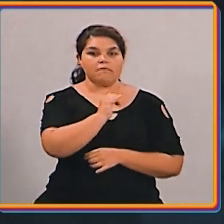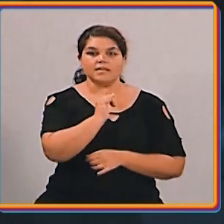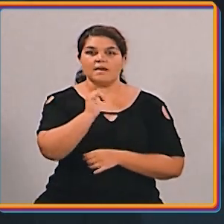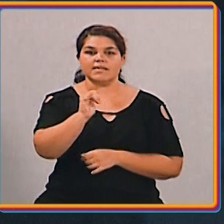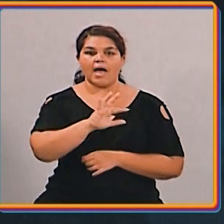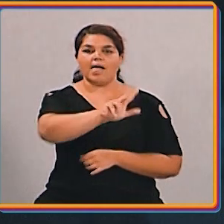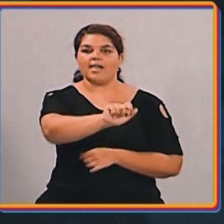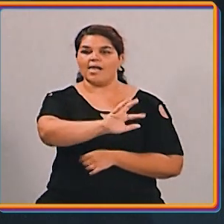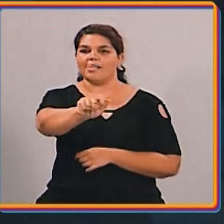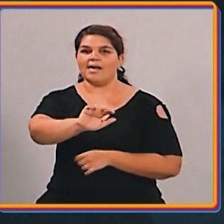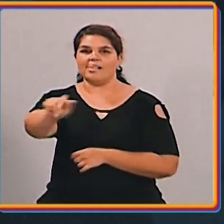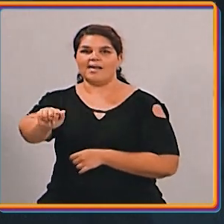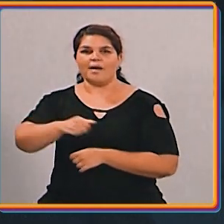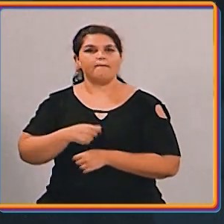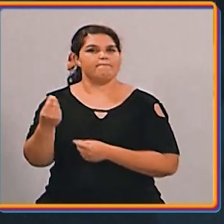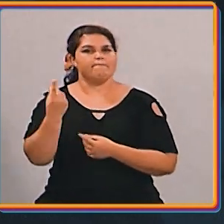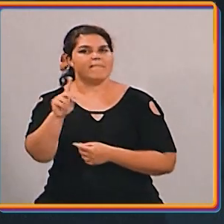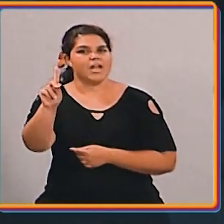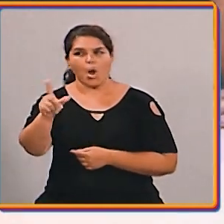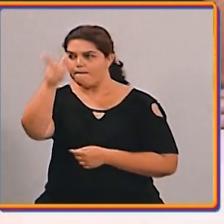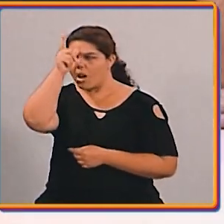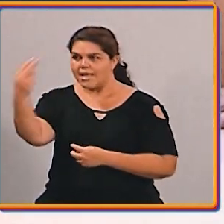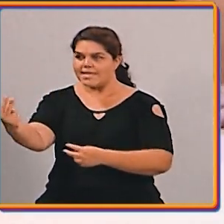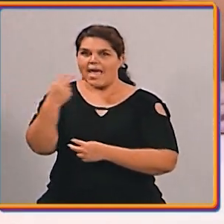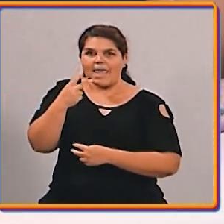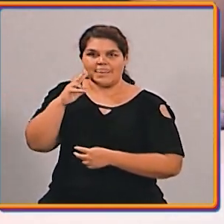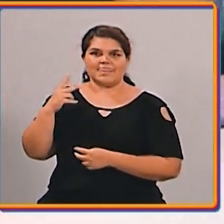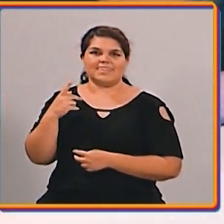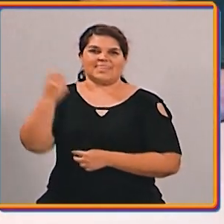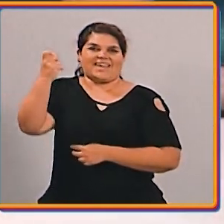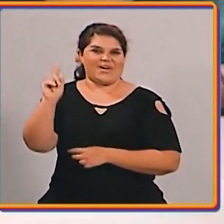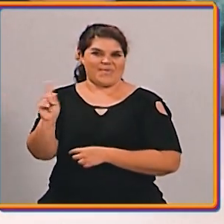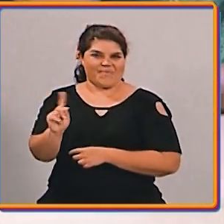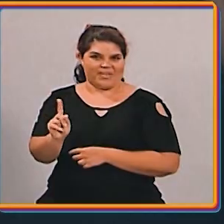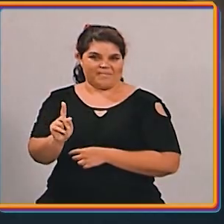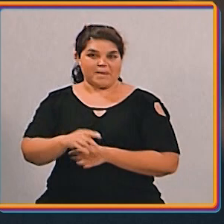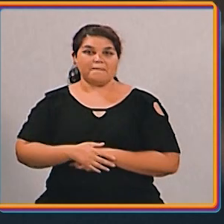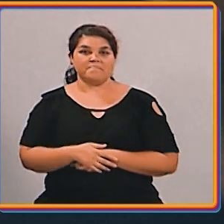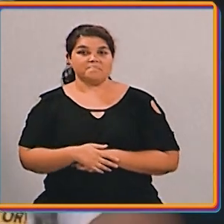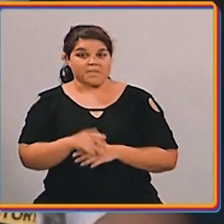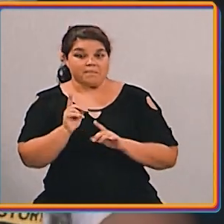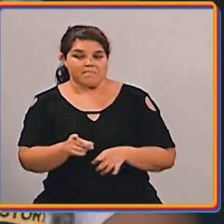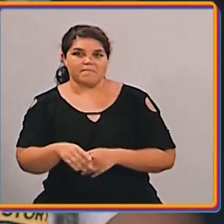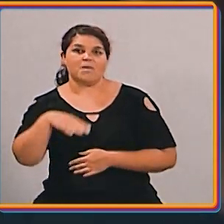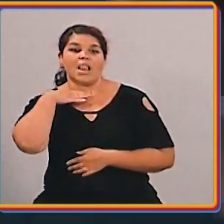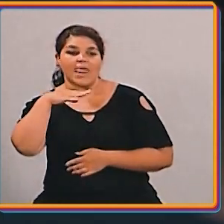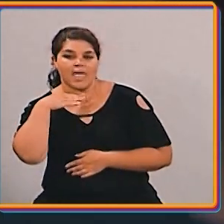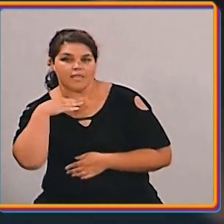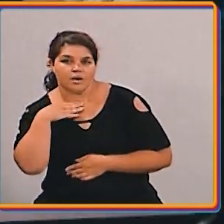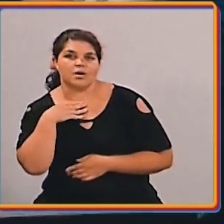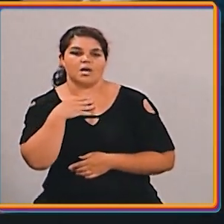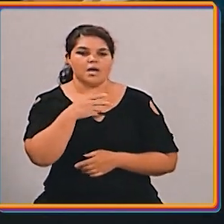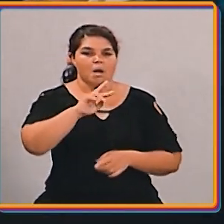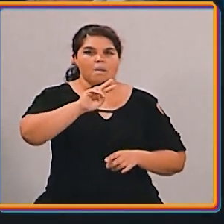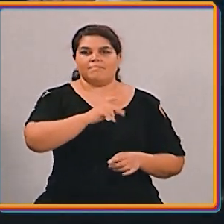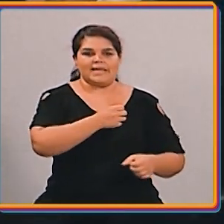mesa sin que el policía se dé cuenta de quién es la persona que está realizando los gestos de guiño. El ladrón intentará cumplir